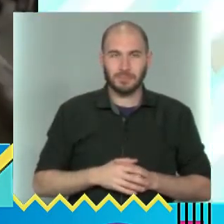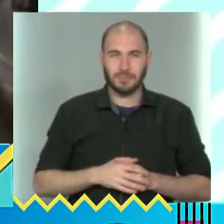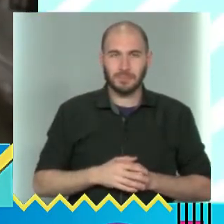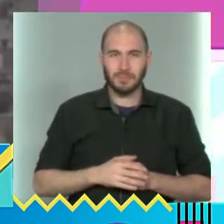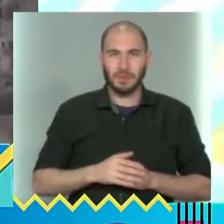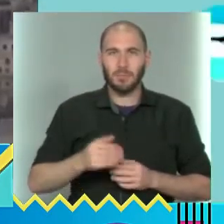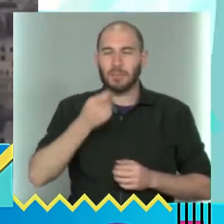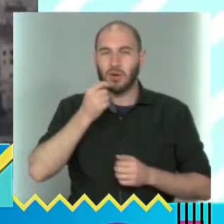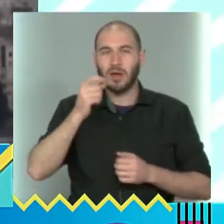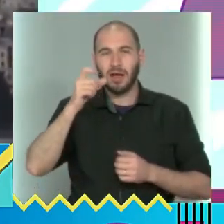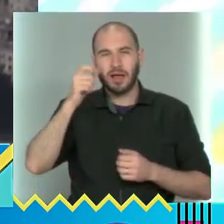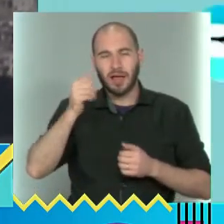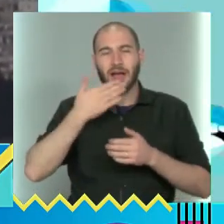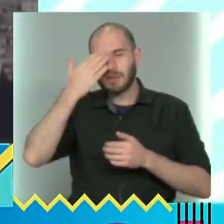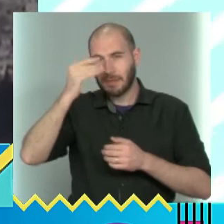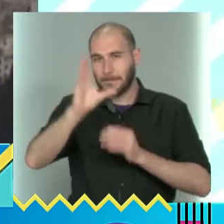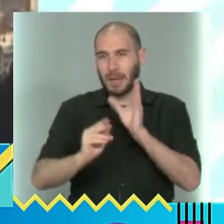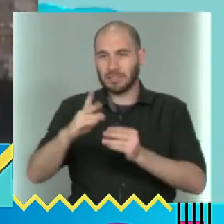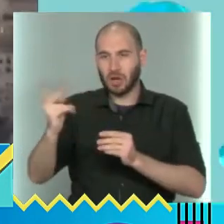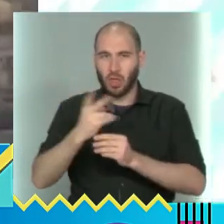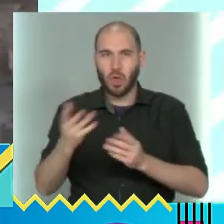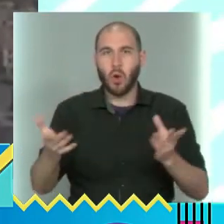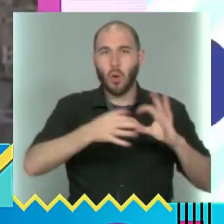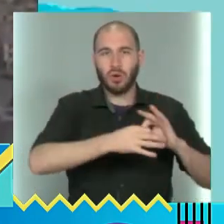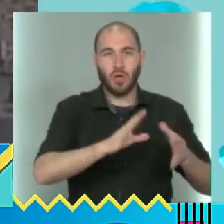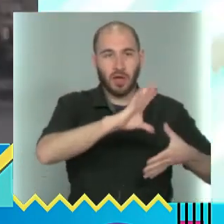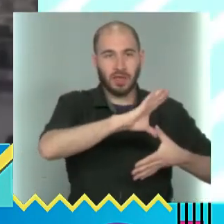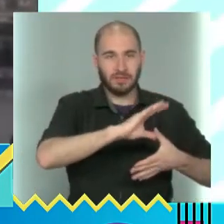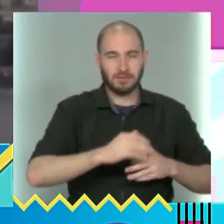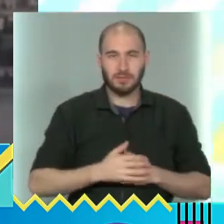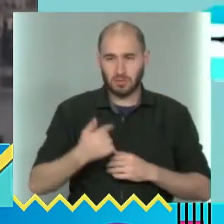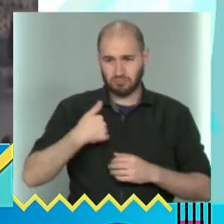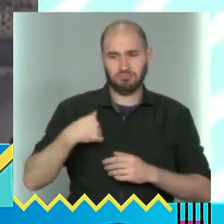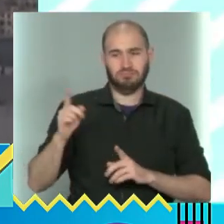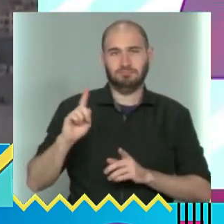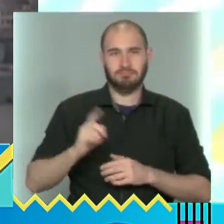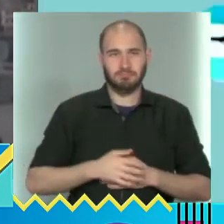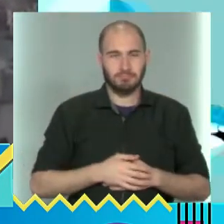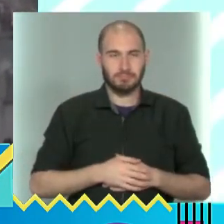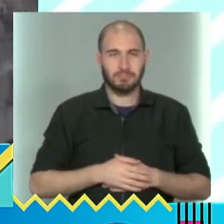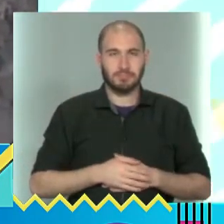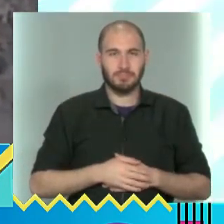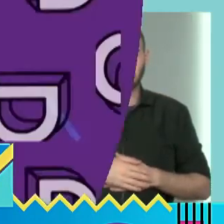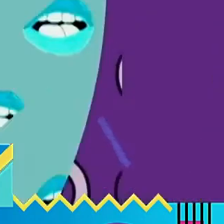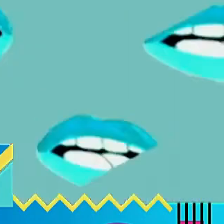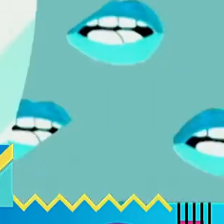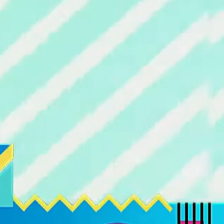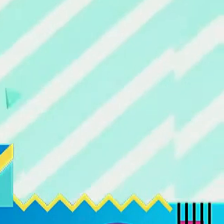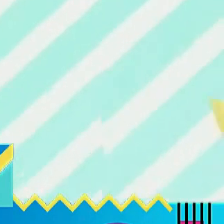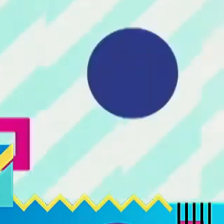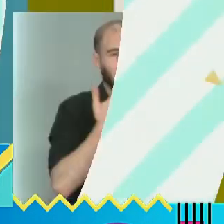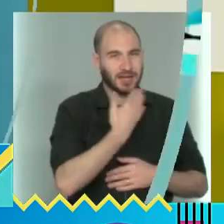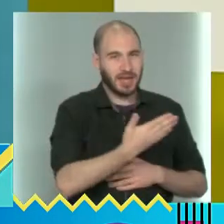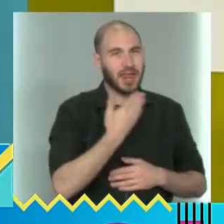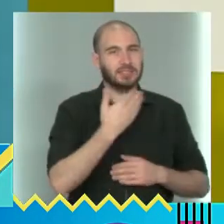a los Emiratos y a la dependencia que tienen con Occidente. No es el caso nuestro. Bien. Mustafa, le agradecemos